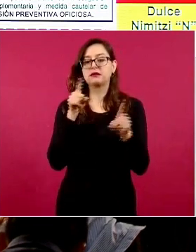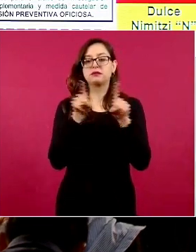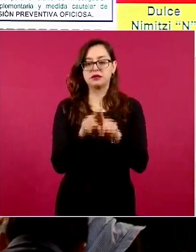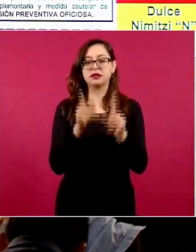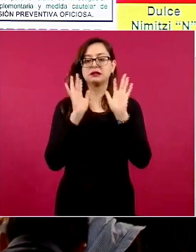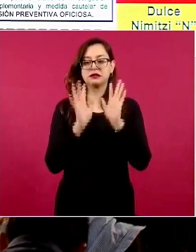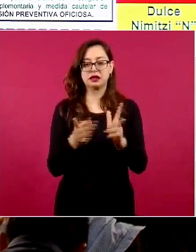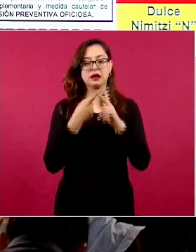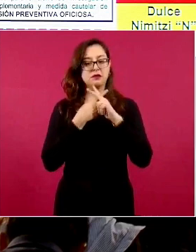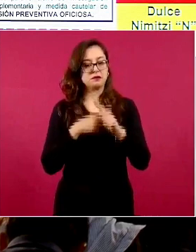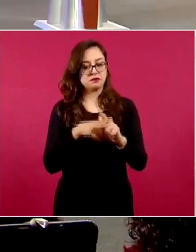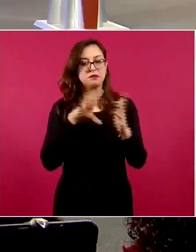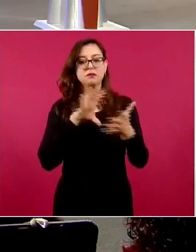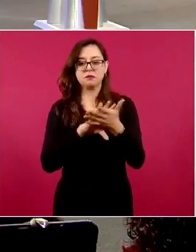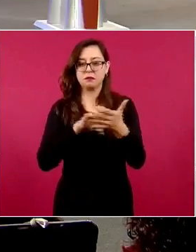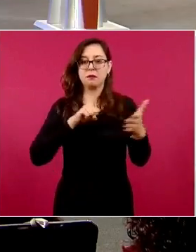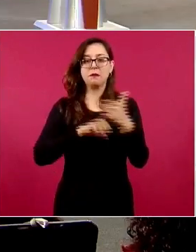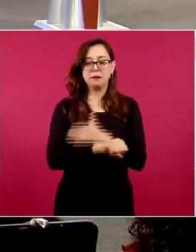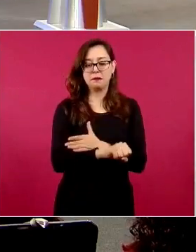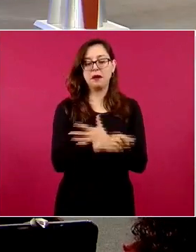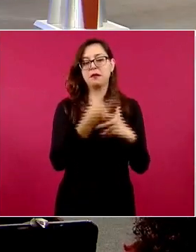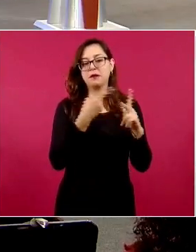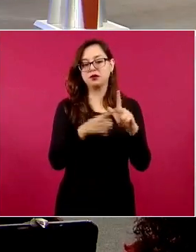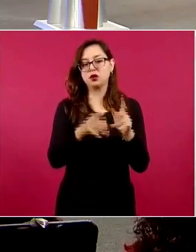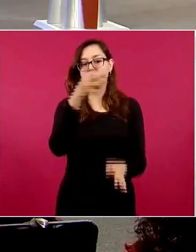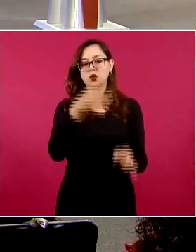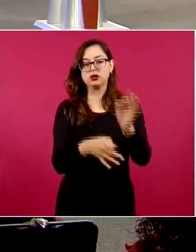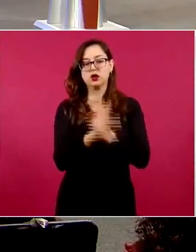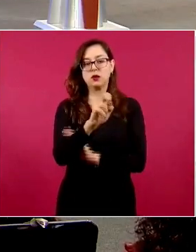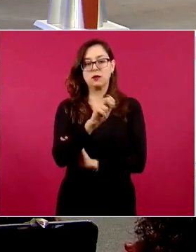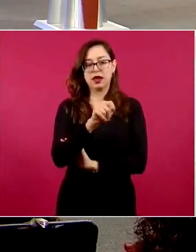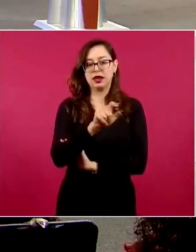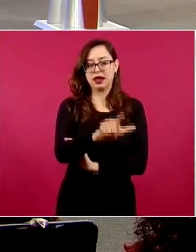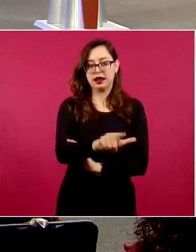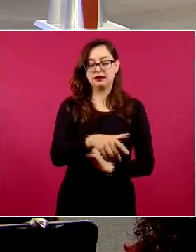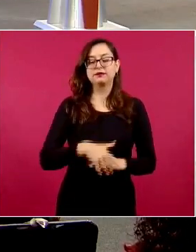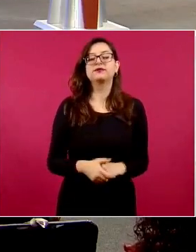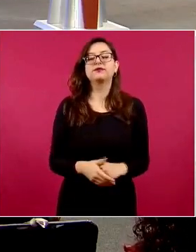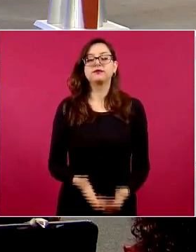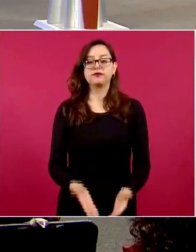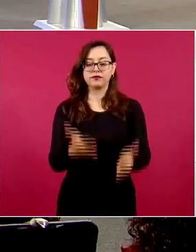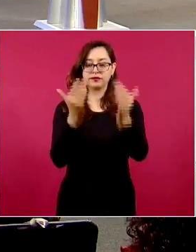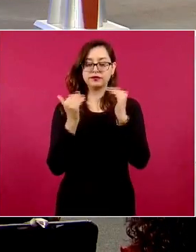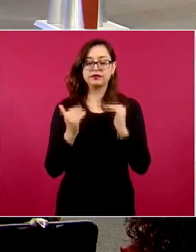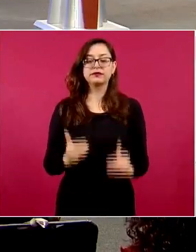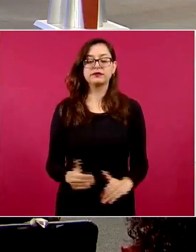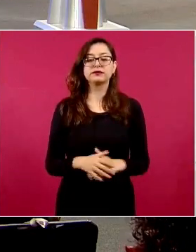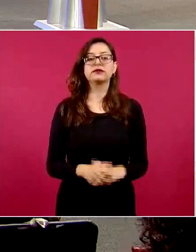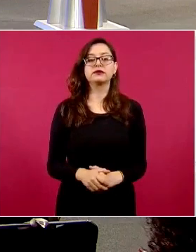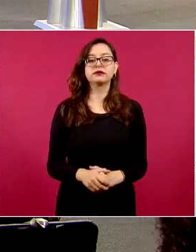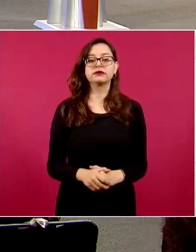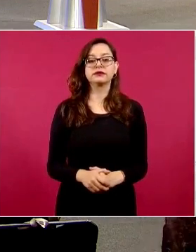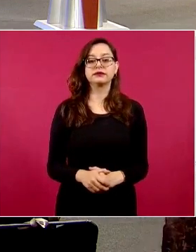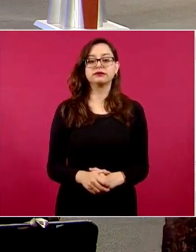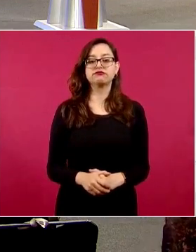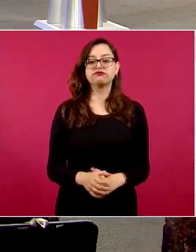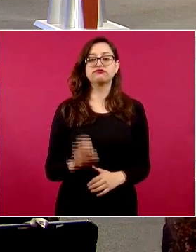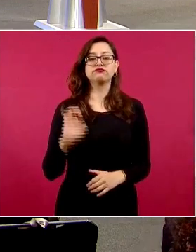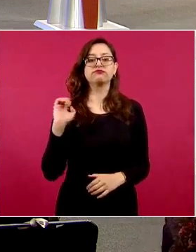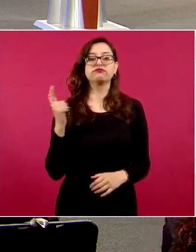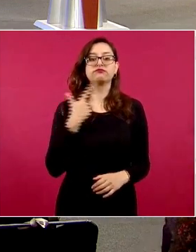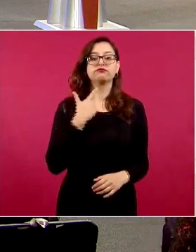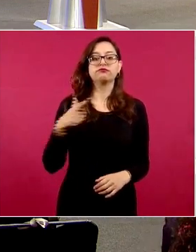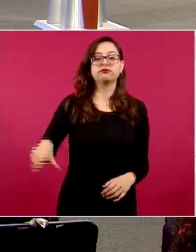proceso penal. Siguiente. También informar de la vinculación a proceso penal del exgobernador